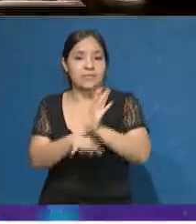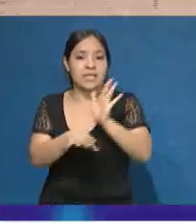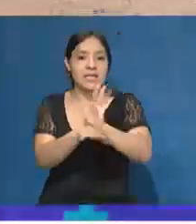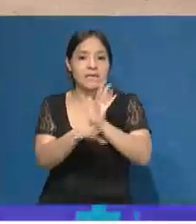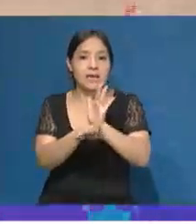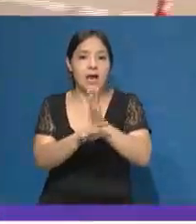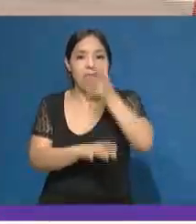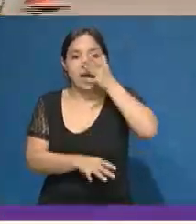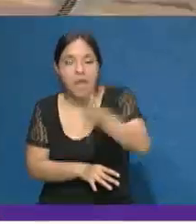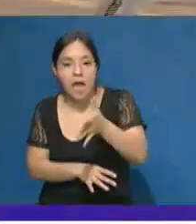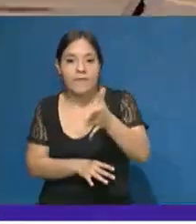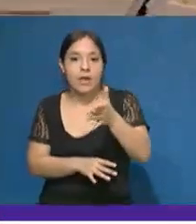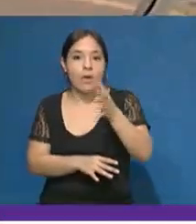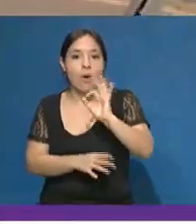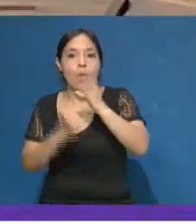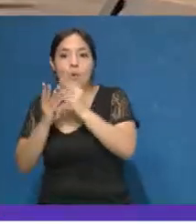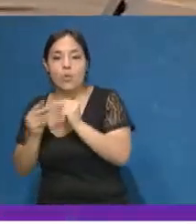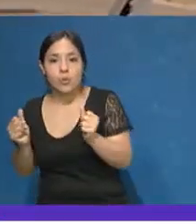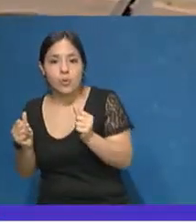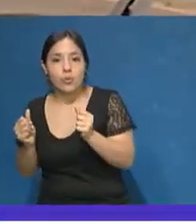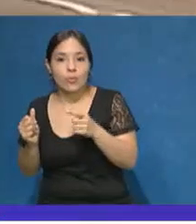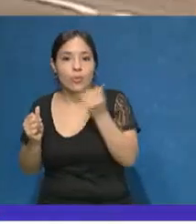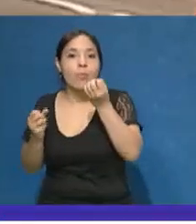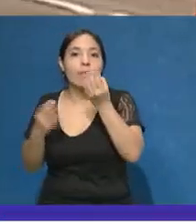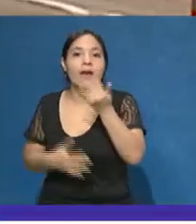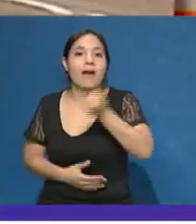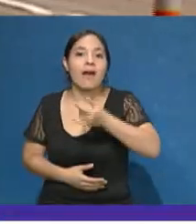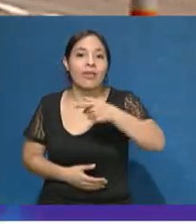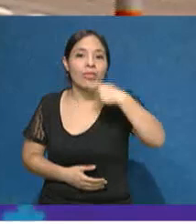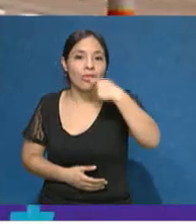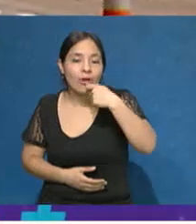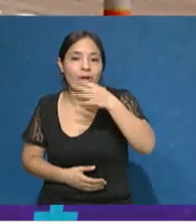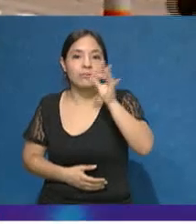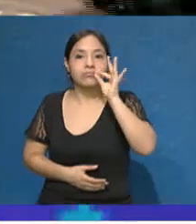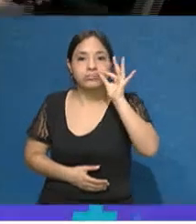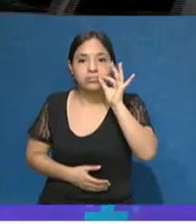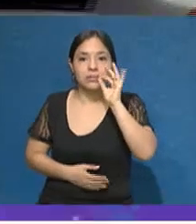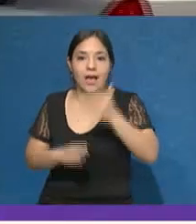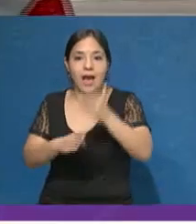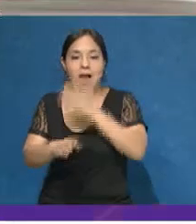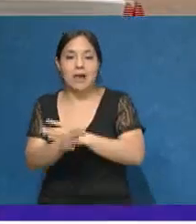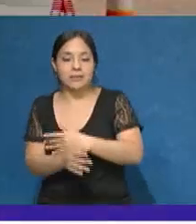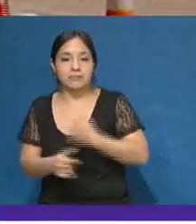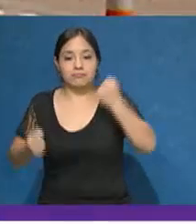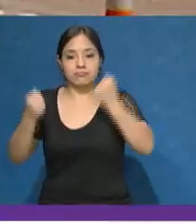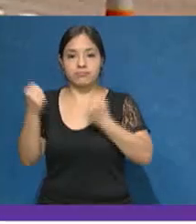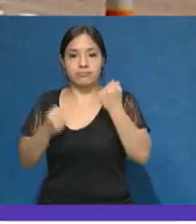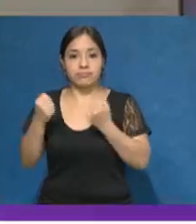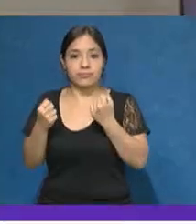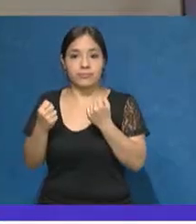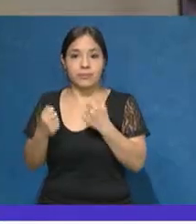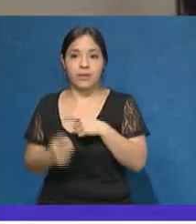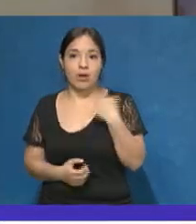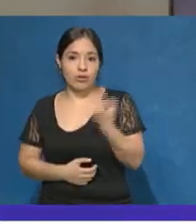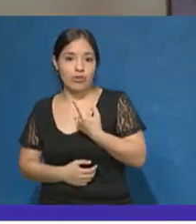un agravante el que el chofer se haya demostrado que consumió cocaína y marihuana previo a manejar cuando nosotros